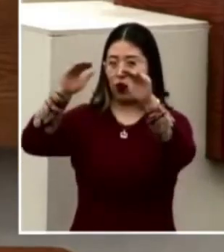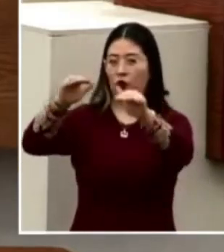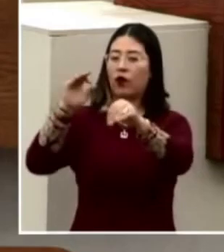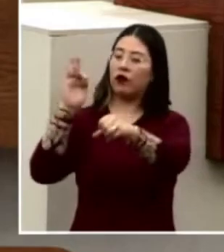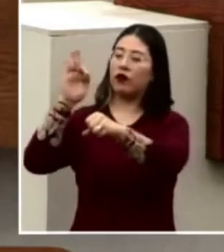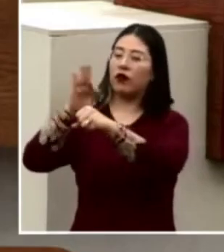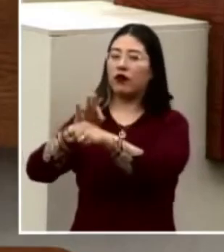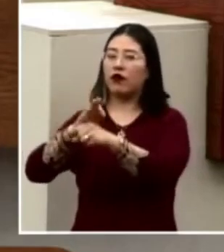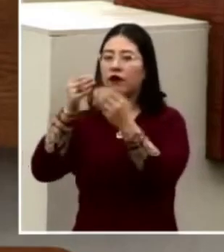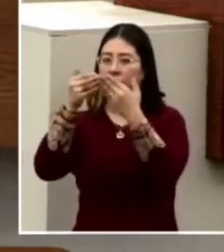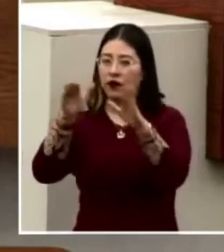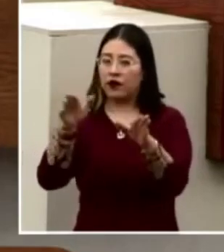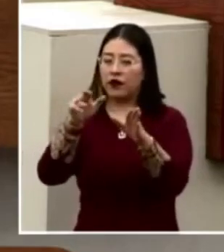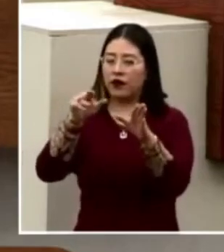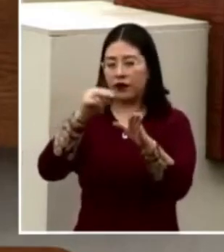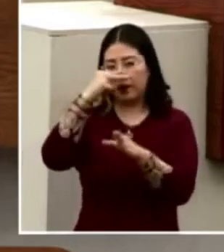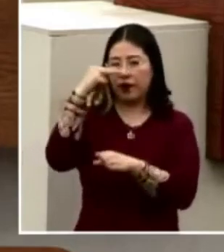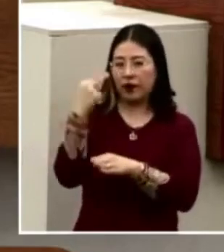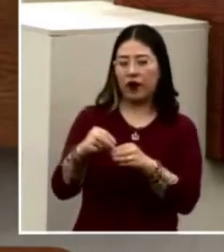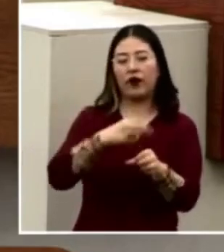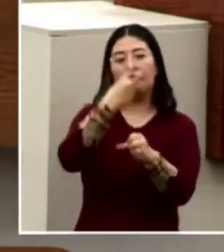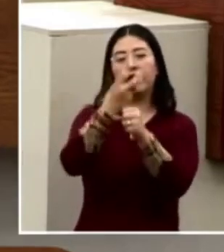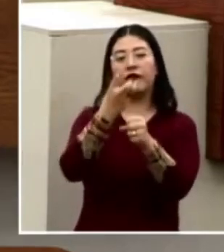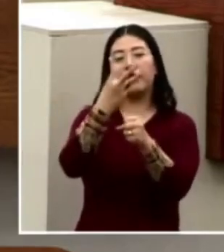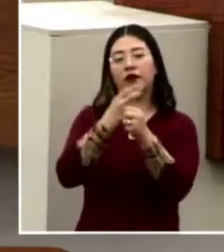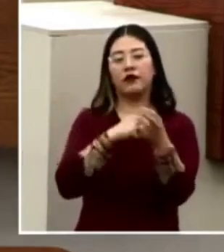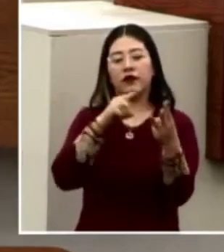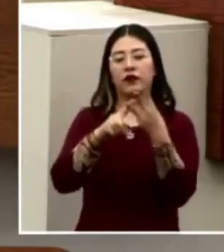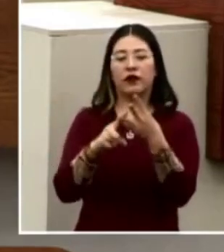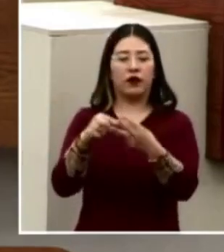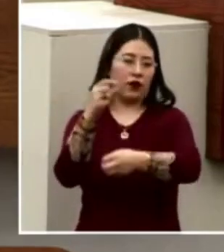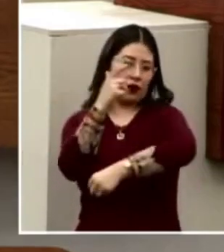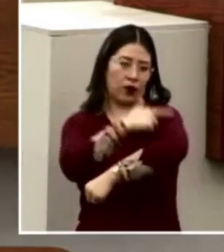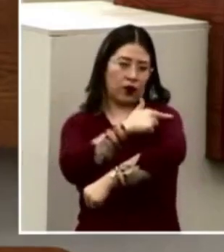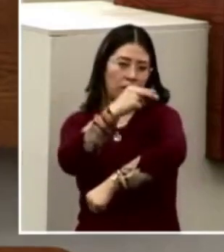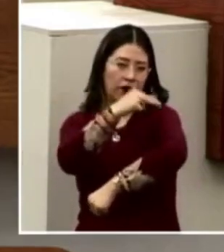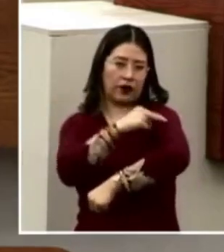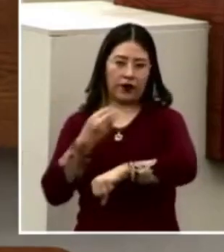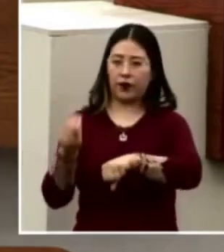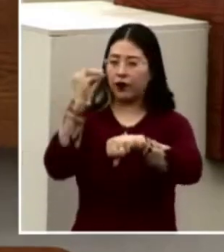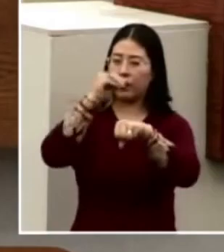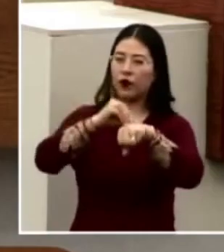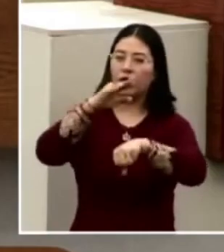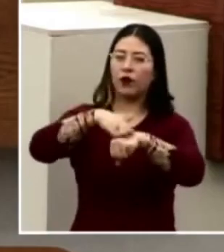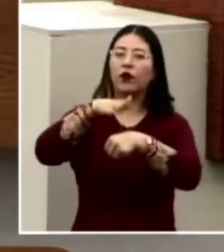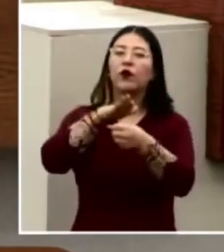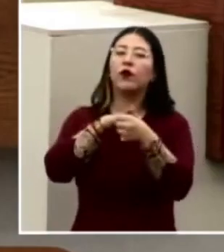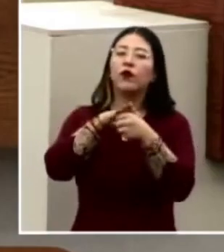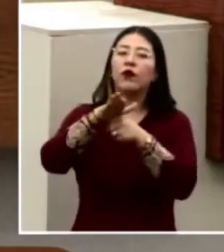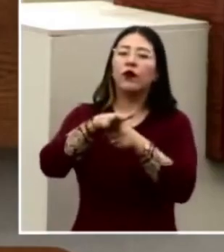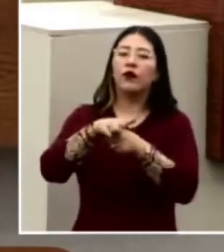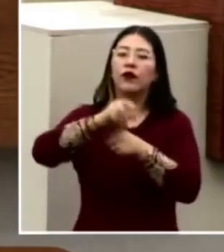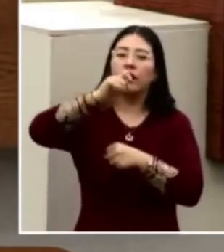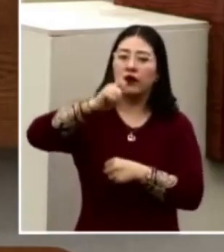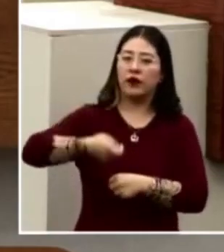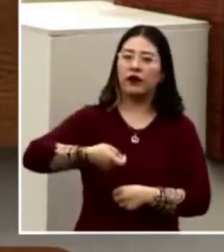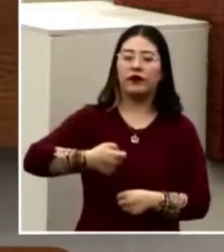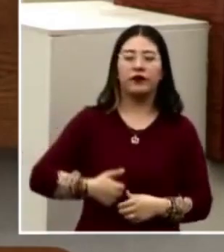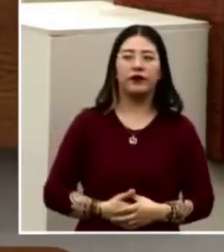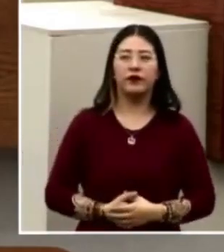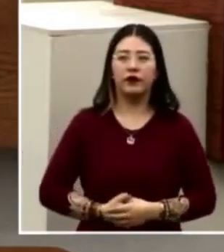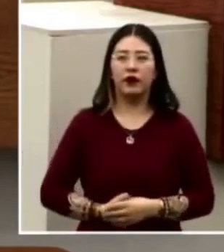y ahora el tercero es la Guardia Nacional. Y el párrafo que se le agregó o que agregaron en el